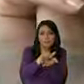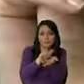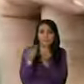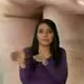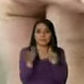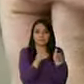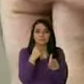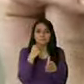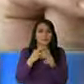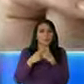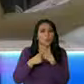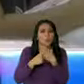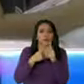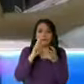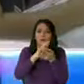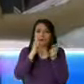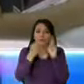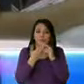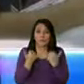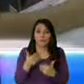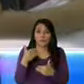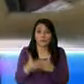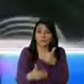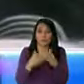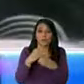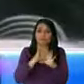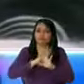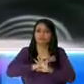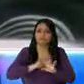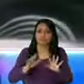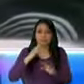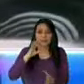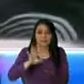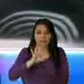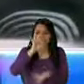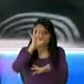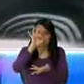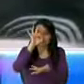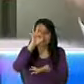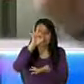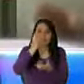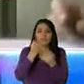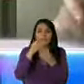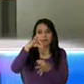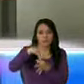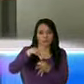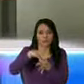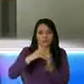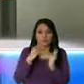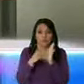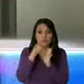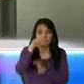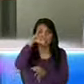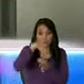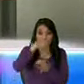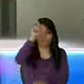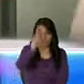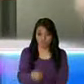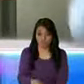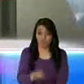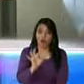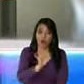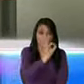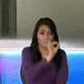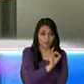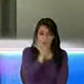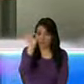urgente reformas para eliminar el actual proceso de cálculo para la designación de escaños. En la que puedes votar por listas o entre listas y